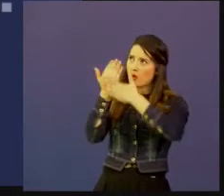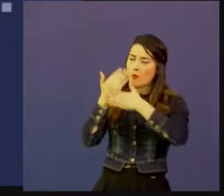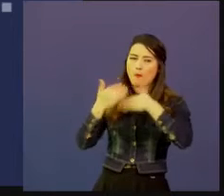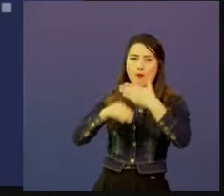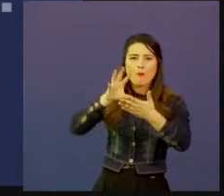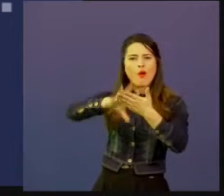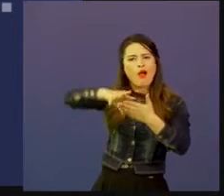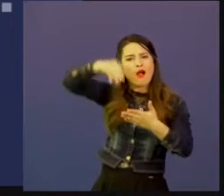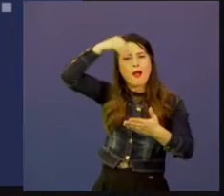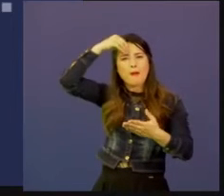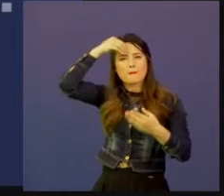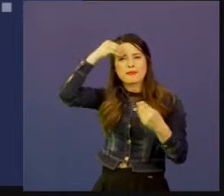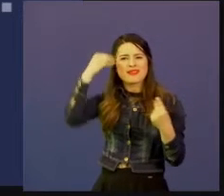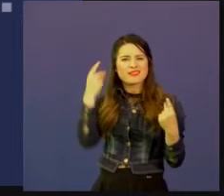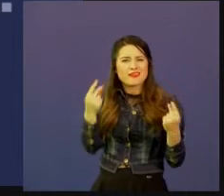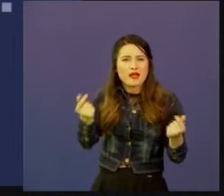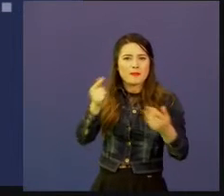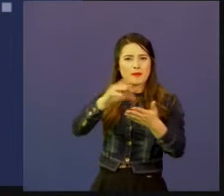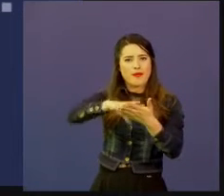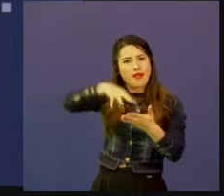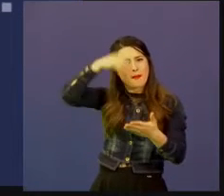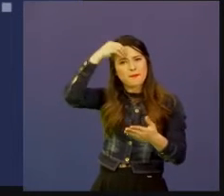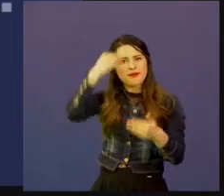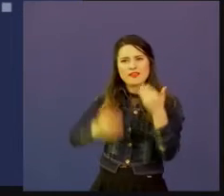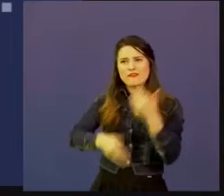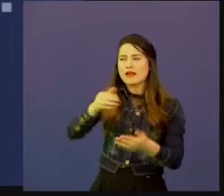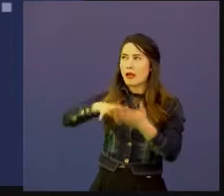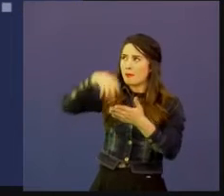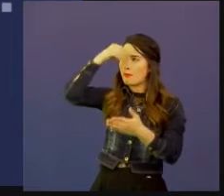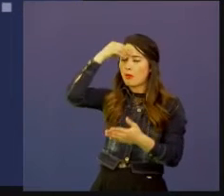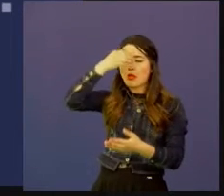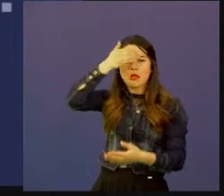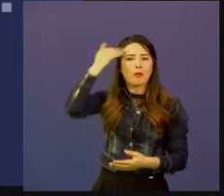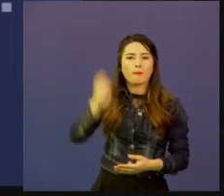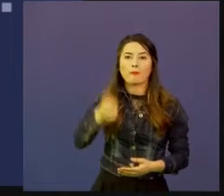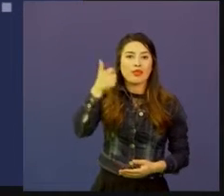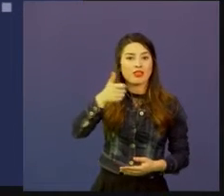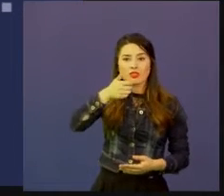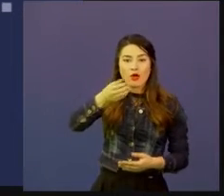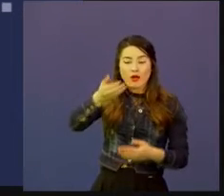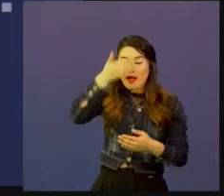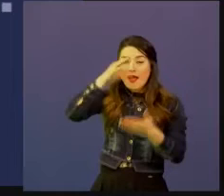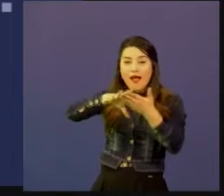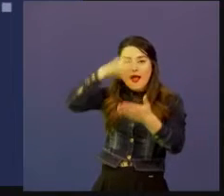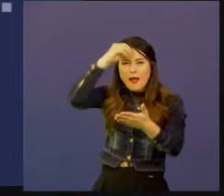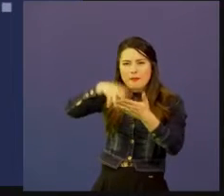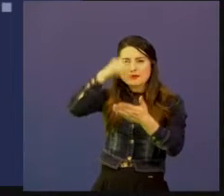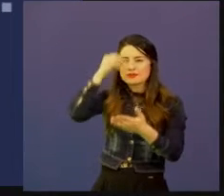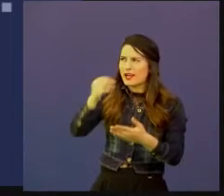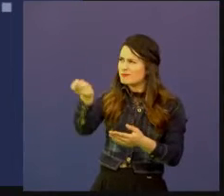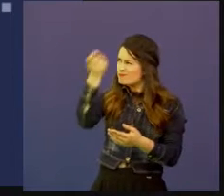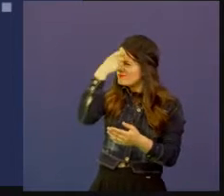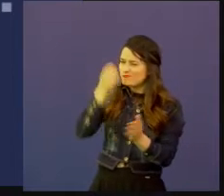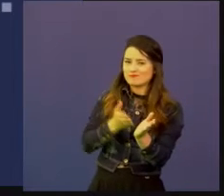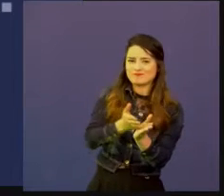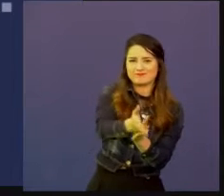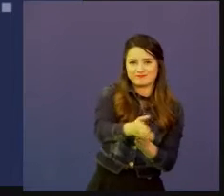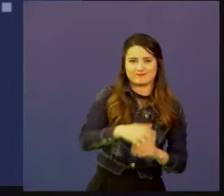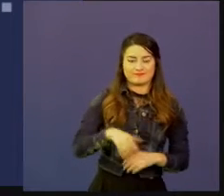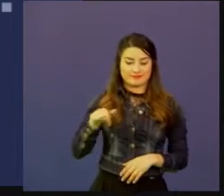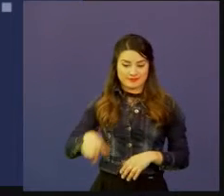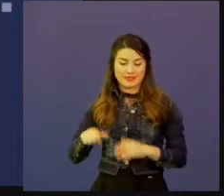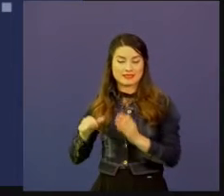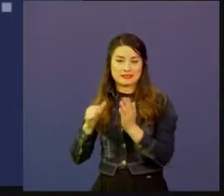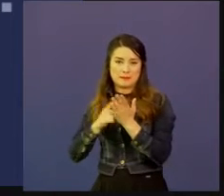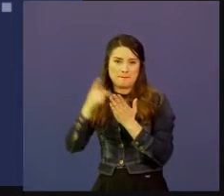que comúnmente conocemos como aprendizaje para toda la vida. En el caso del proyecto Smart School y el programa específico